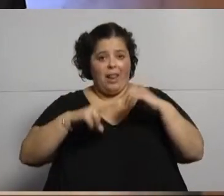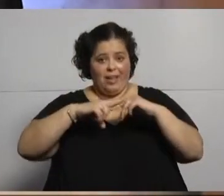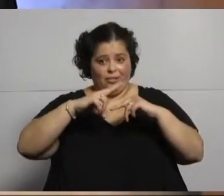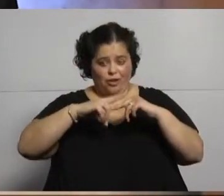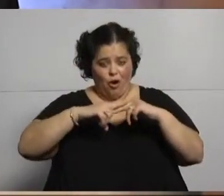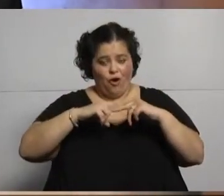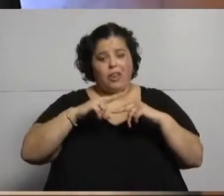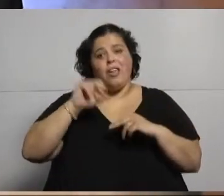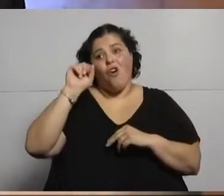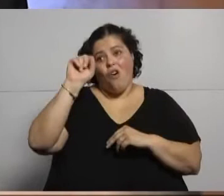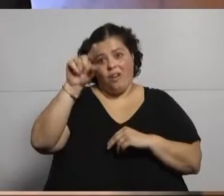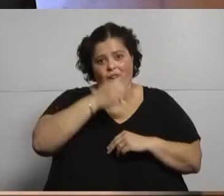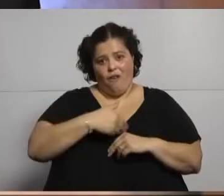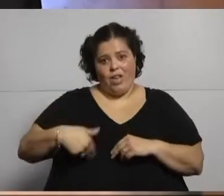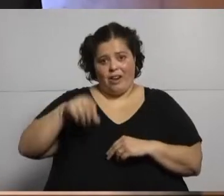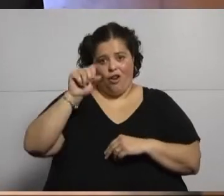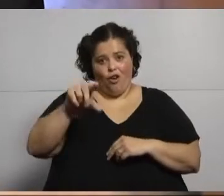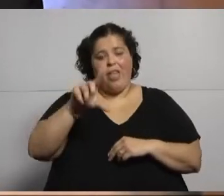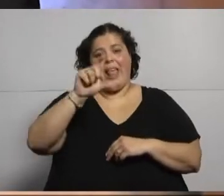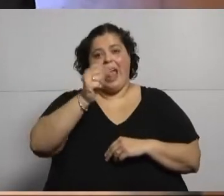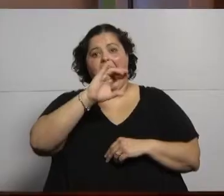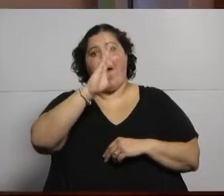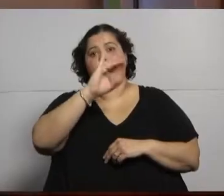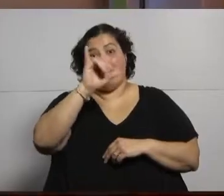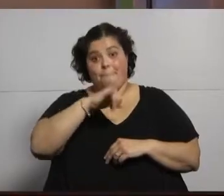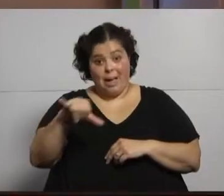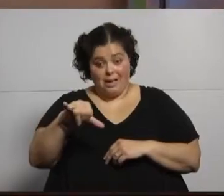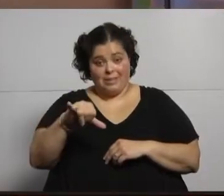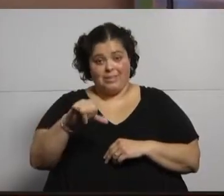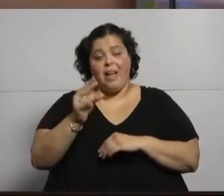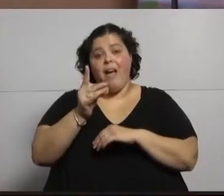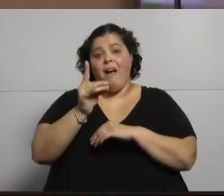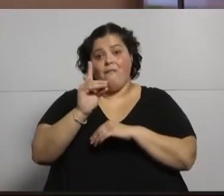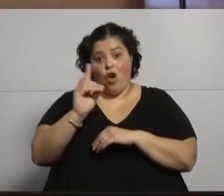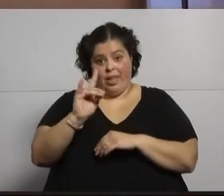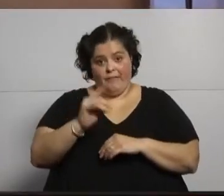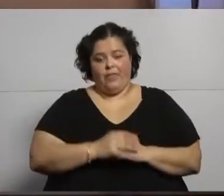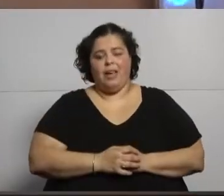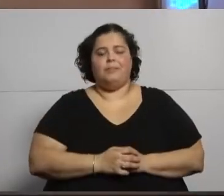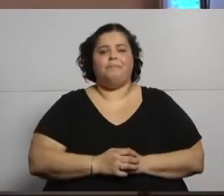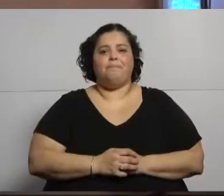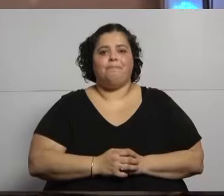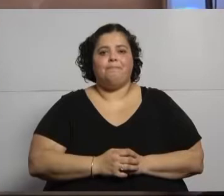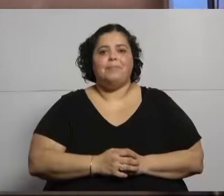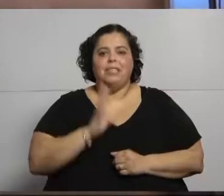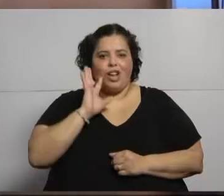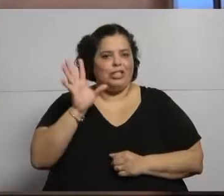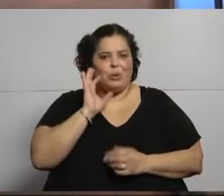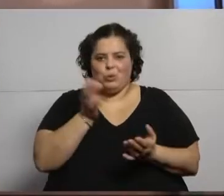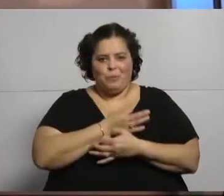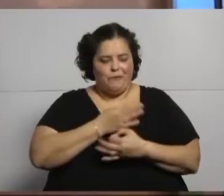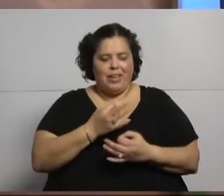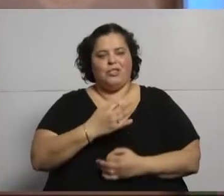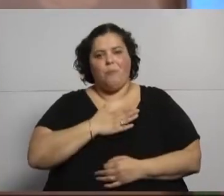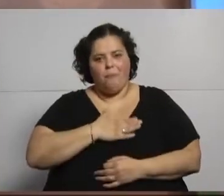Paz, Bolivia. Roberto, ¿estás por ahí? ¿Nos escuchas? Sí, les escucho perfectamente. Es un gusto estar con ustedes hoy.